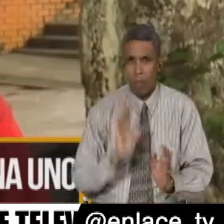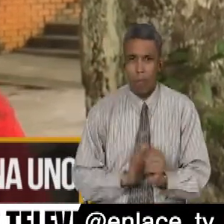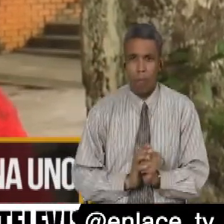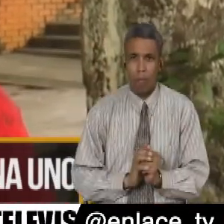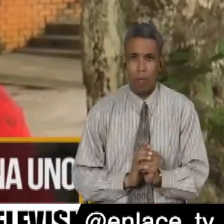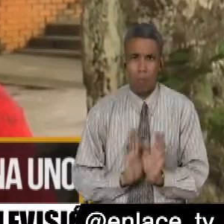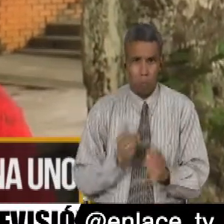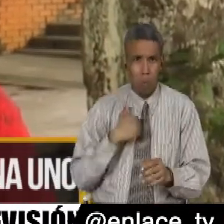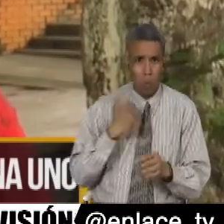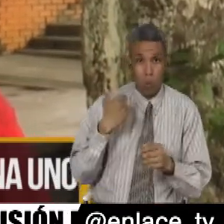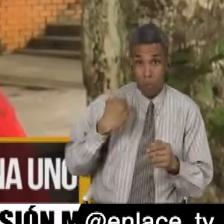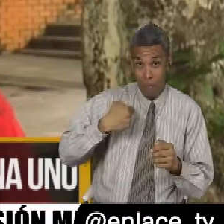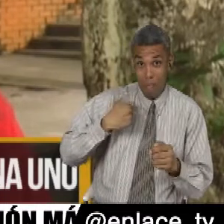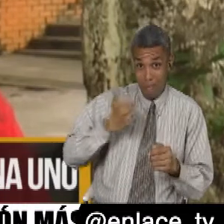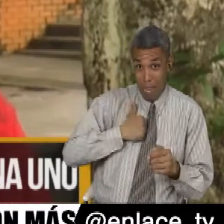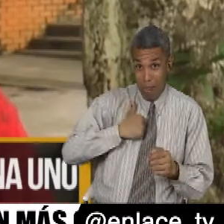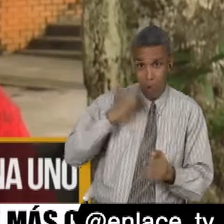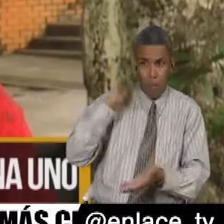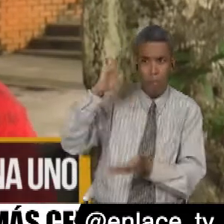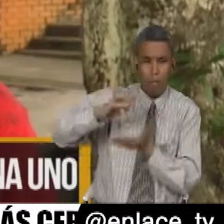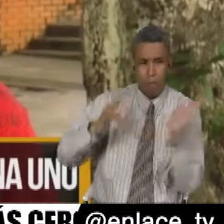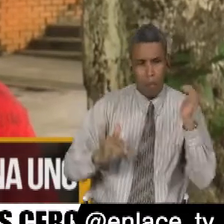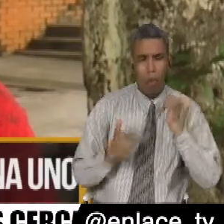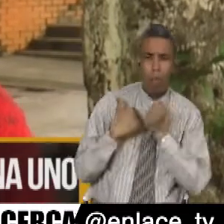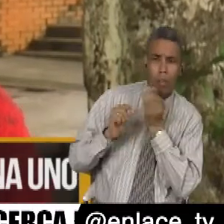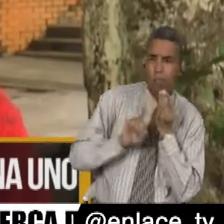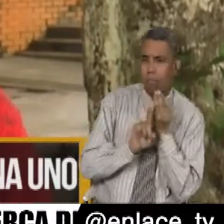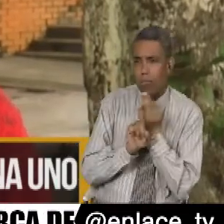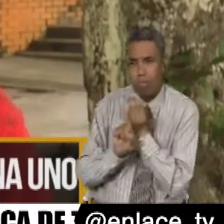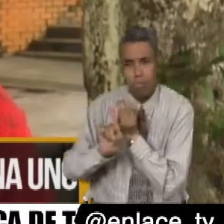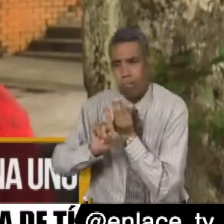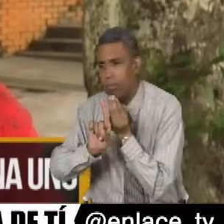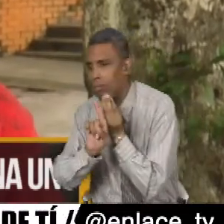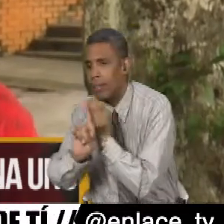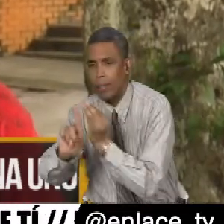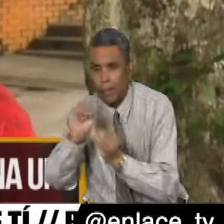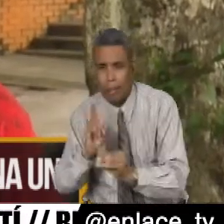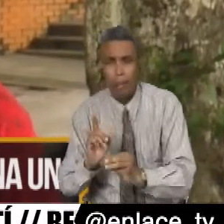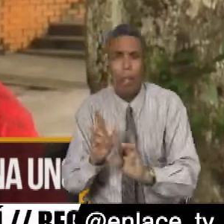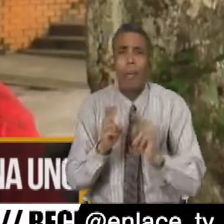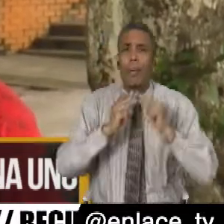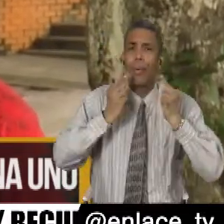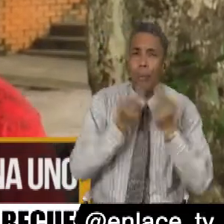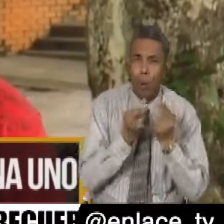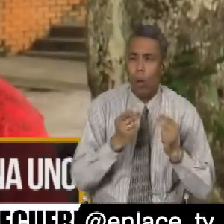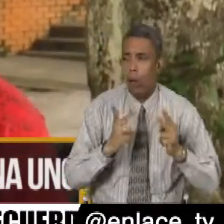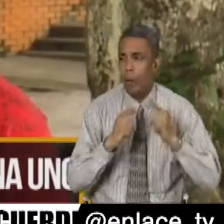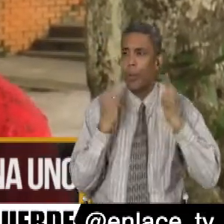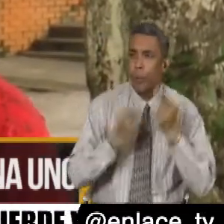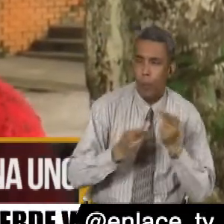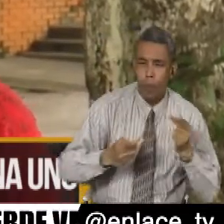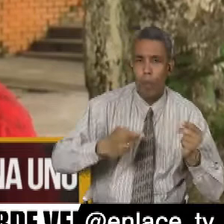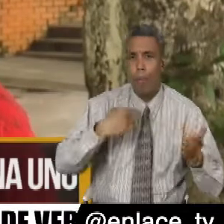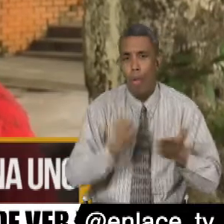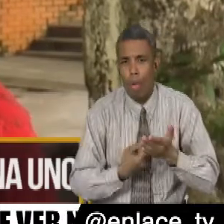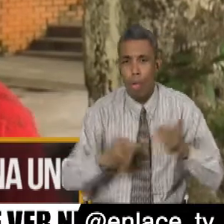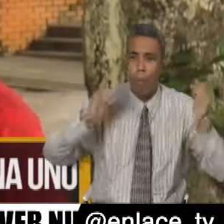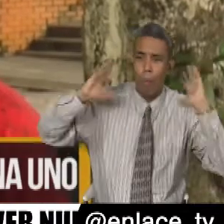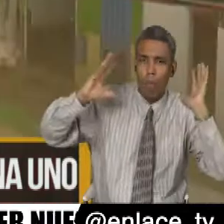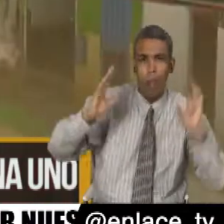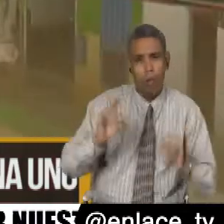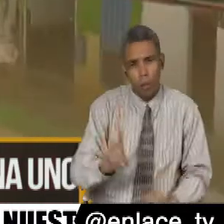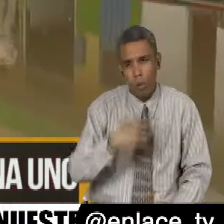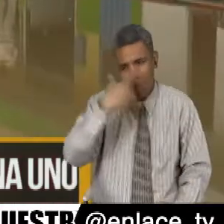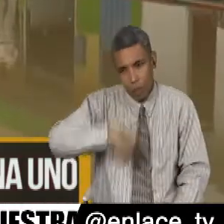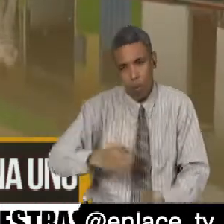limpieza basuras que están represadas las vamos a ir limpiando porque la idea no es seguir haciendo reuniones sino darle una solución a las problemáticas de los diferentes